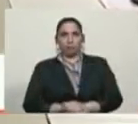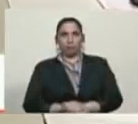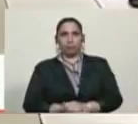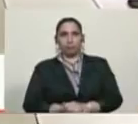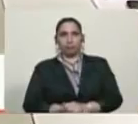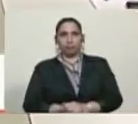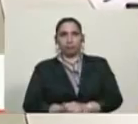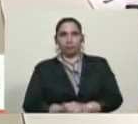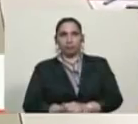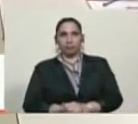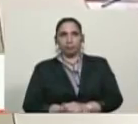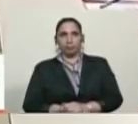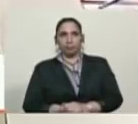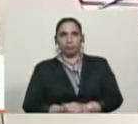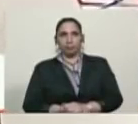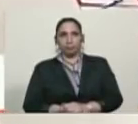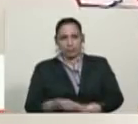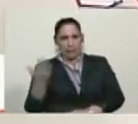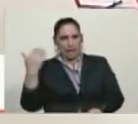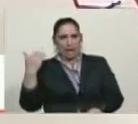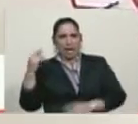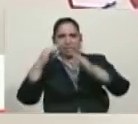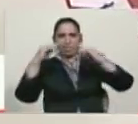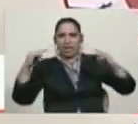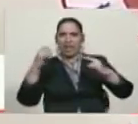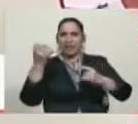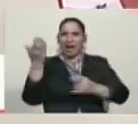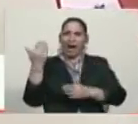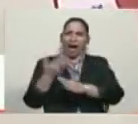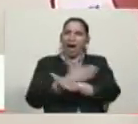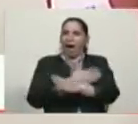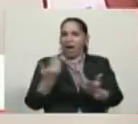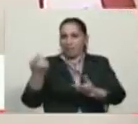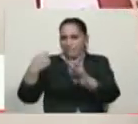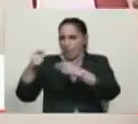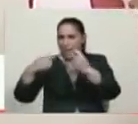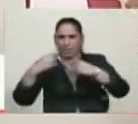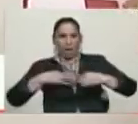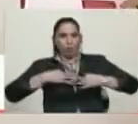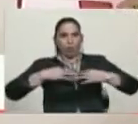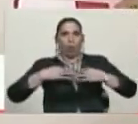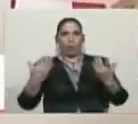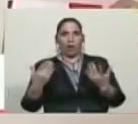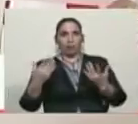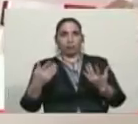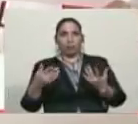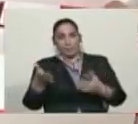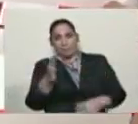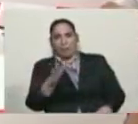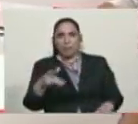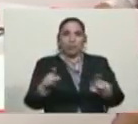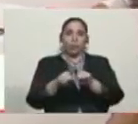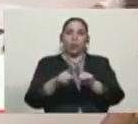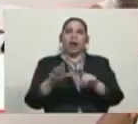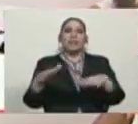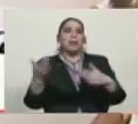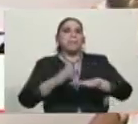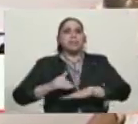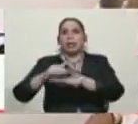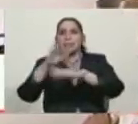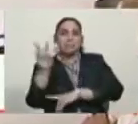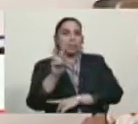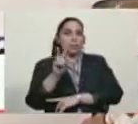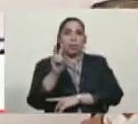las tiendas que existían pepeganga y en el sistema pepeganga más o menos que sería de venezuela si no